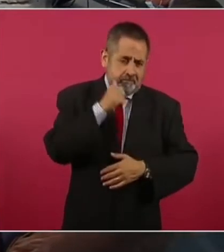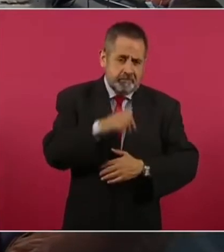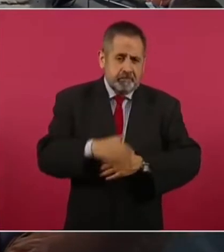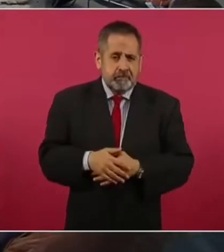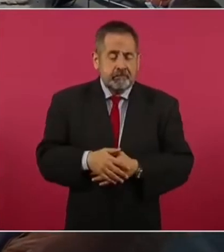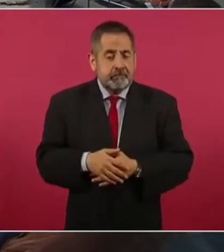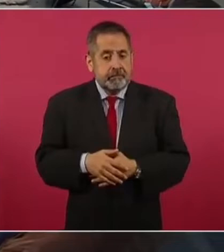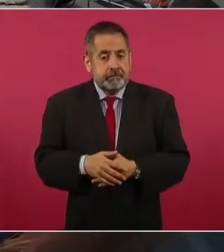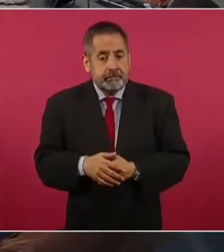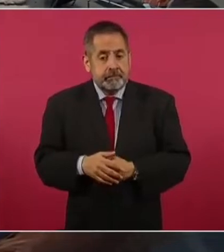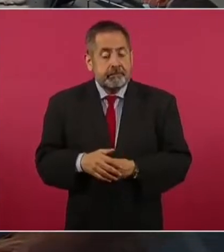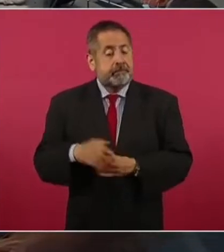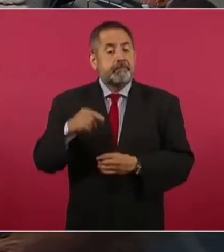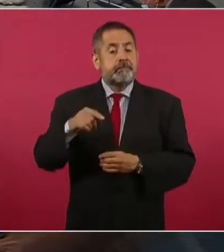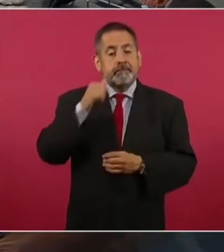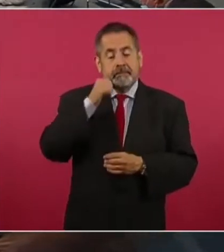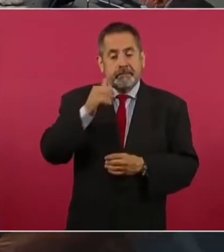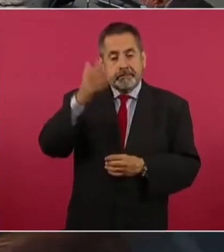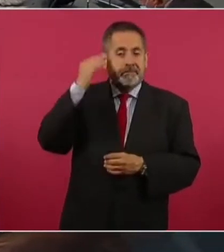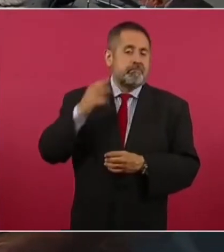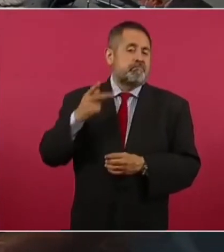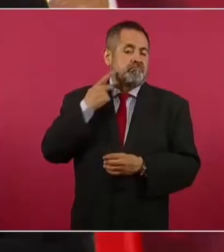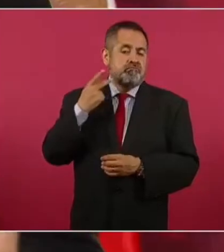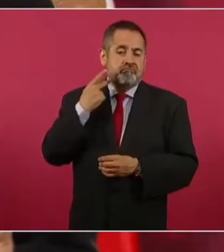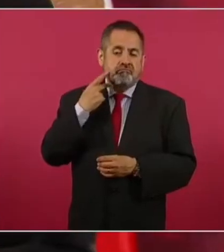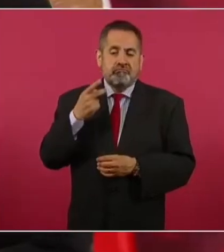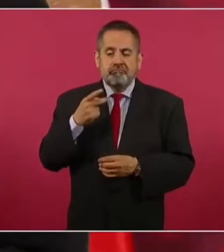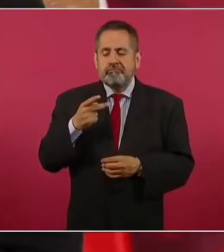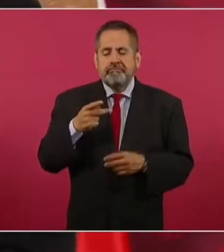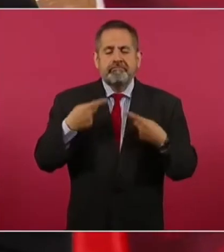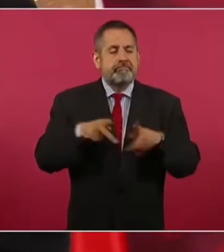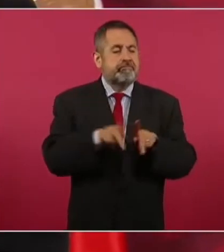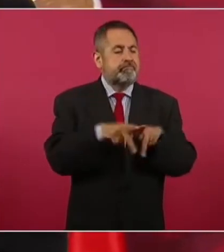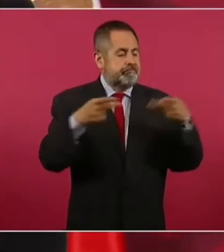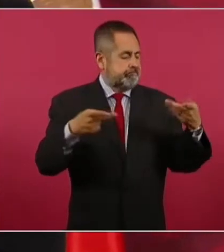se levantaban a ver el periódico para ver las columnas.